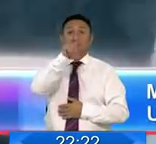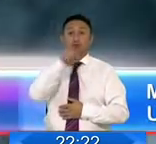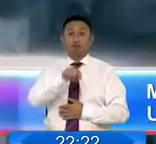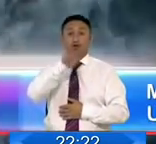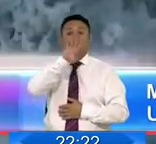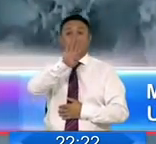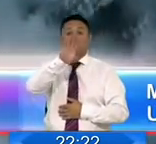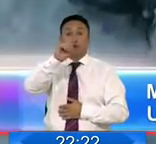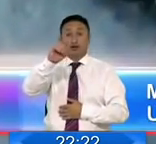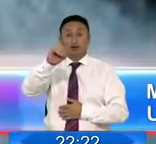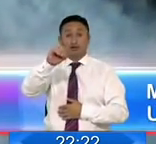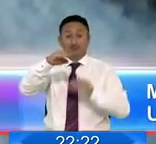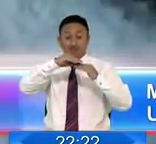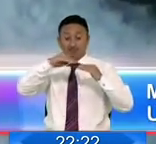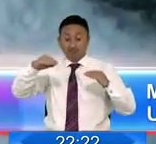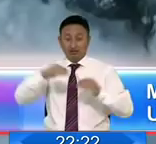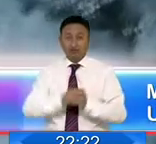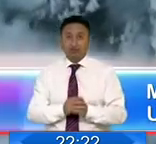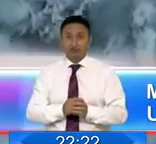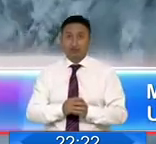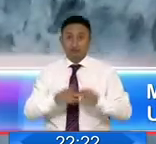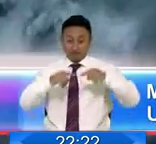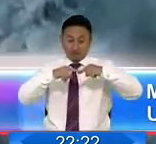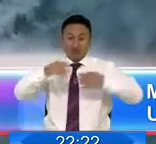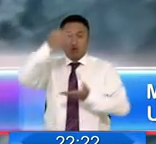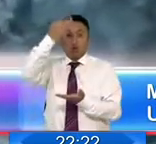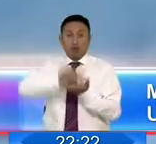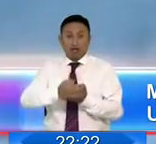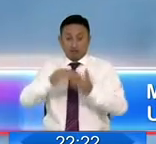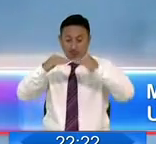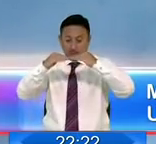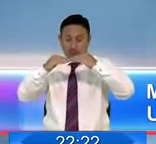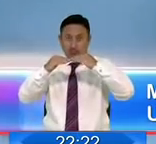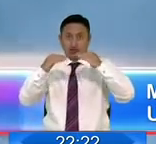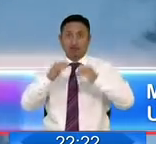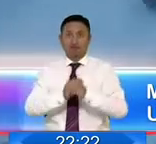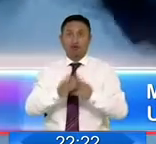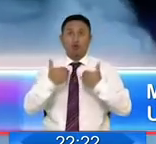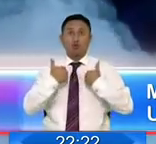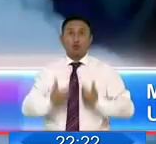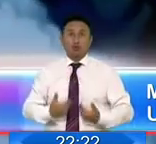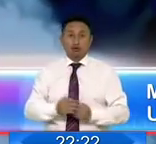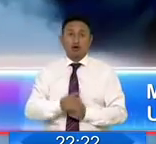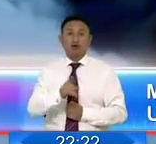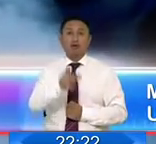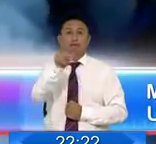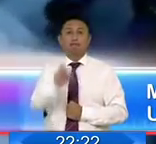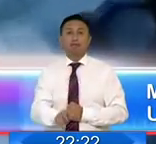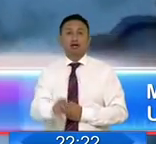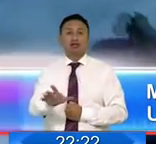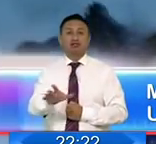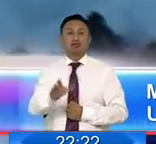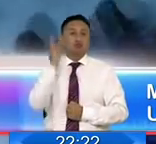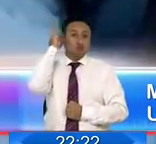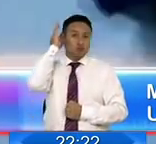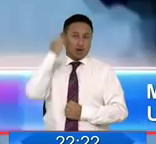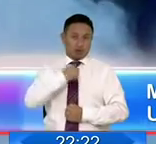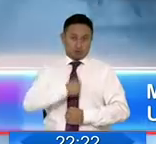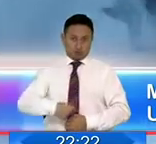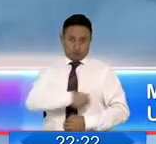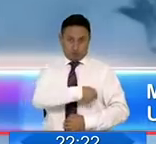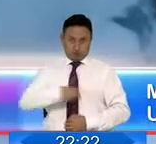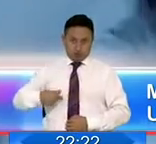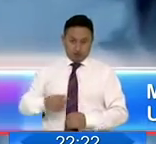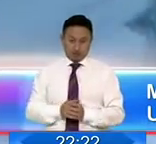sobre el nivel del mar y en medio de una grieta del volcán Cotopaxi, estaba el cuerpo sin vida de una ciudadana de nacionalidad extranjera,